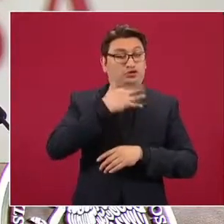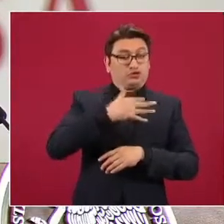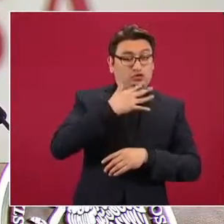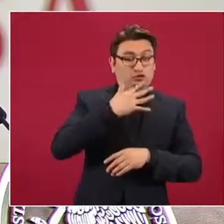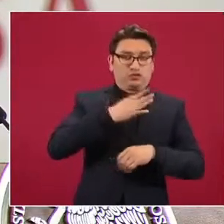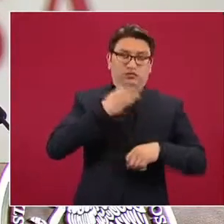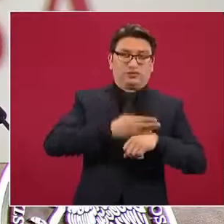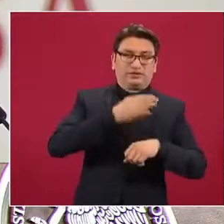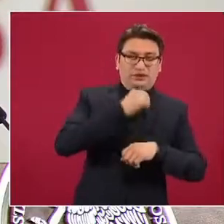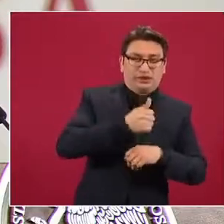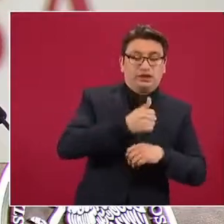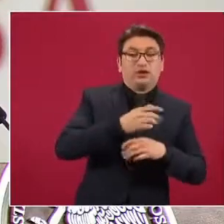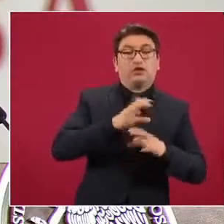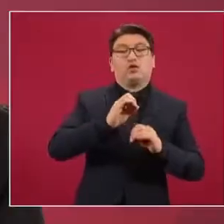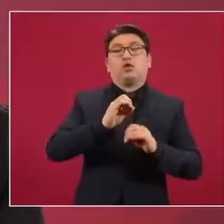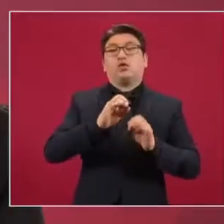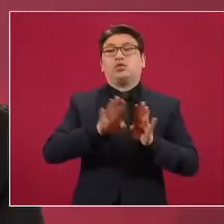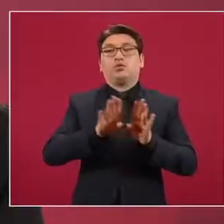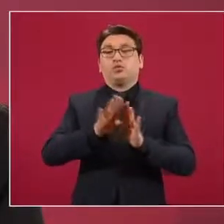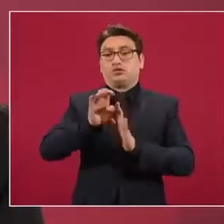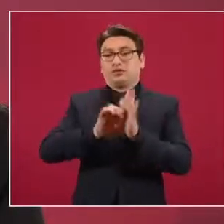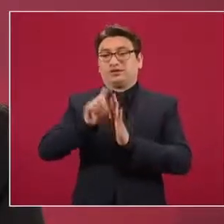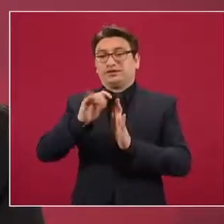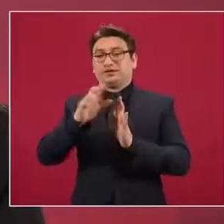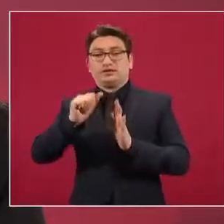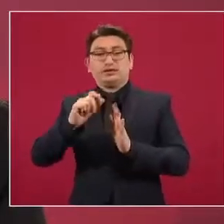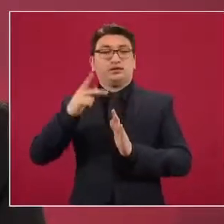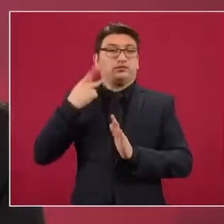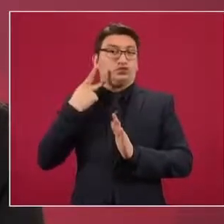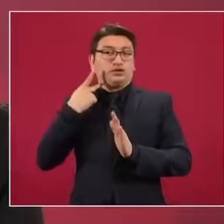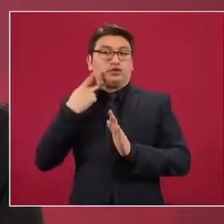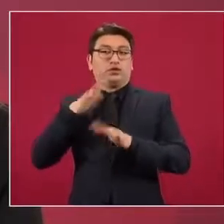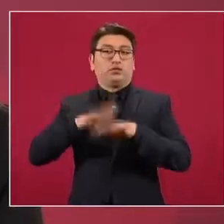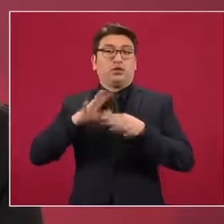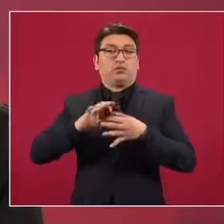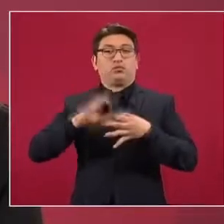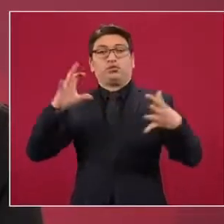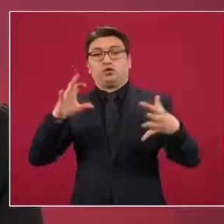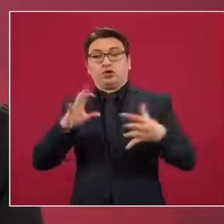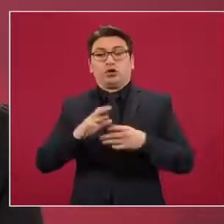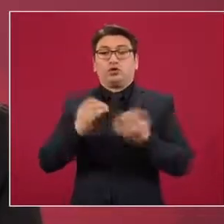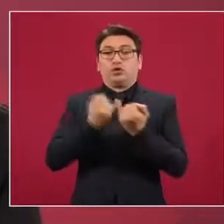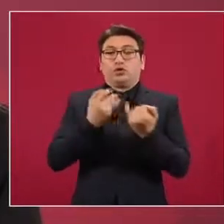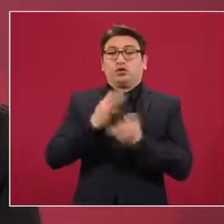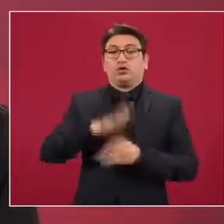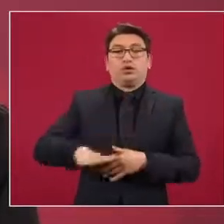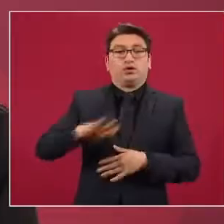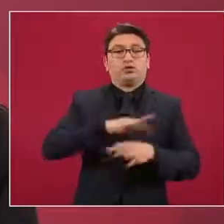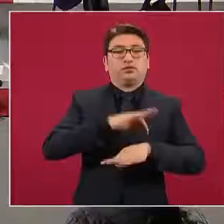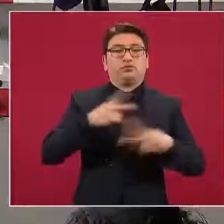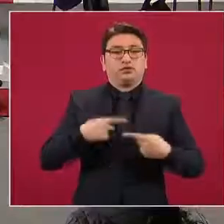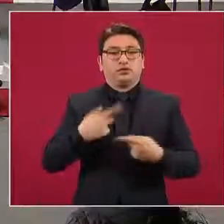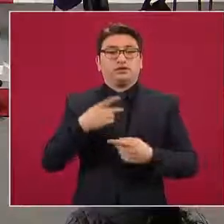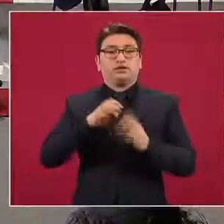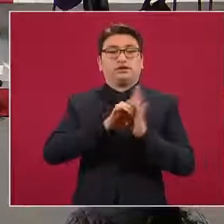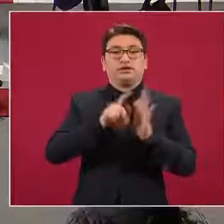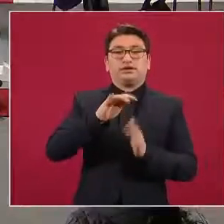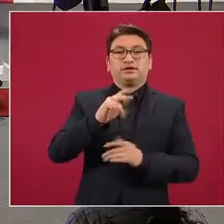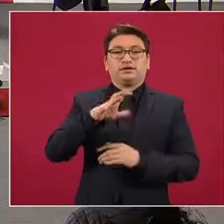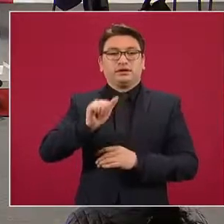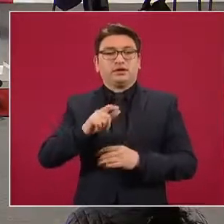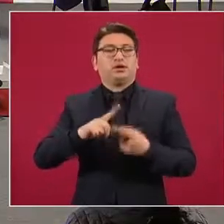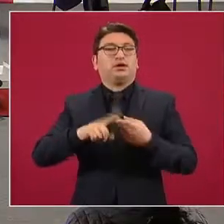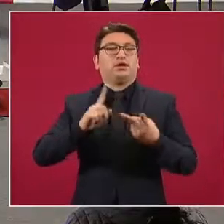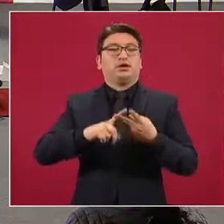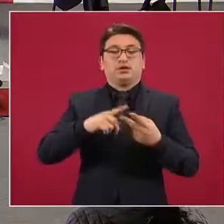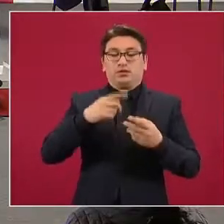el divorcio existente entre la ética y la política, sobre la ética ciudadana, la democracia, la ética y los